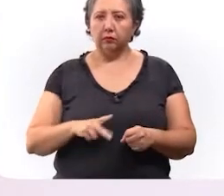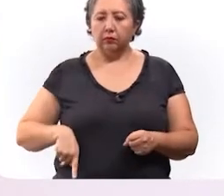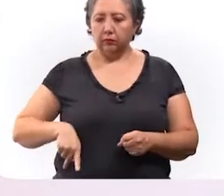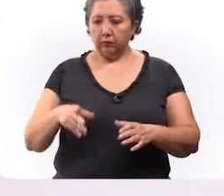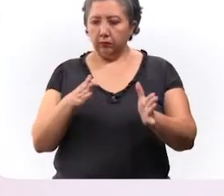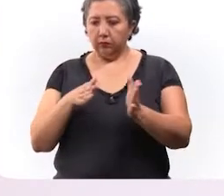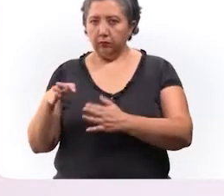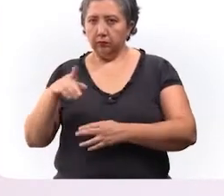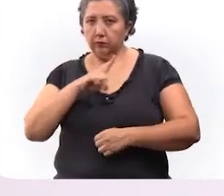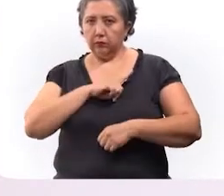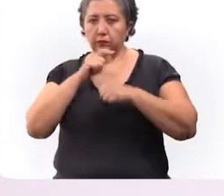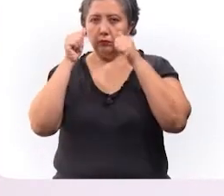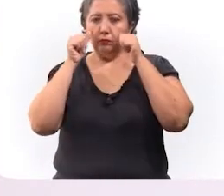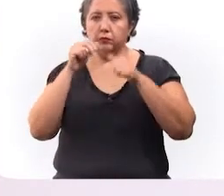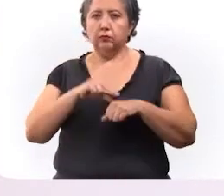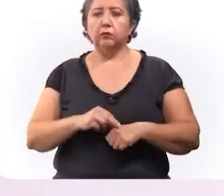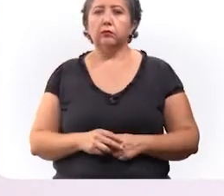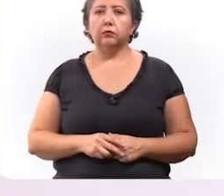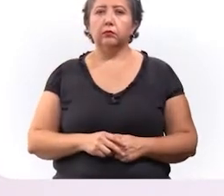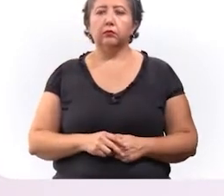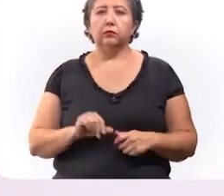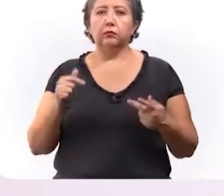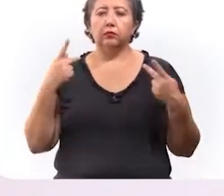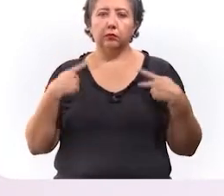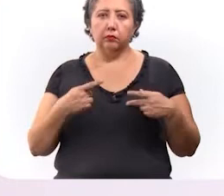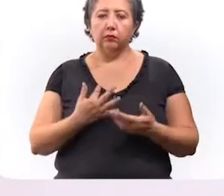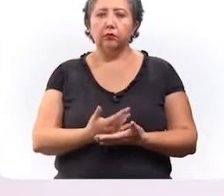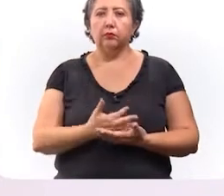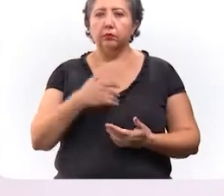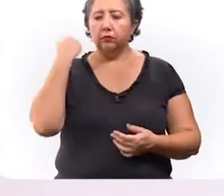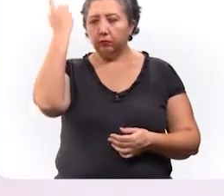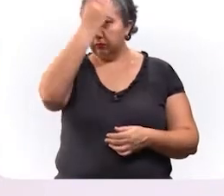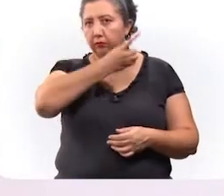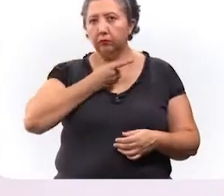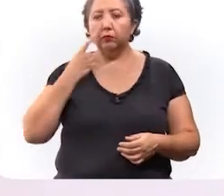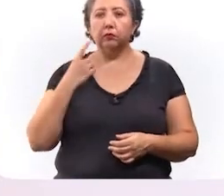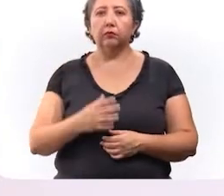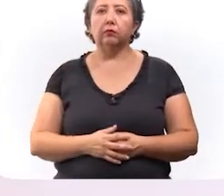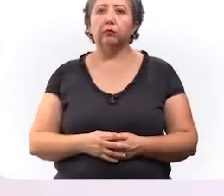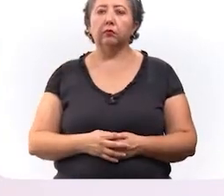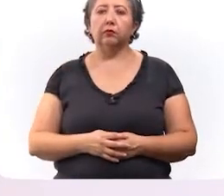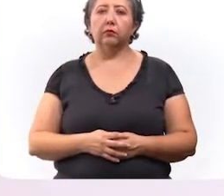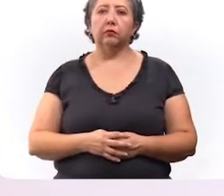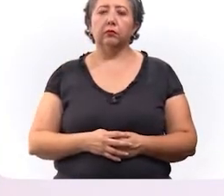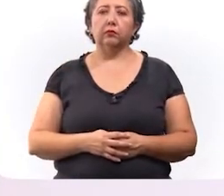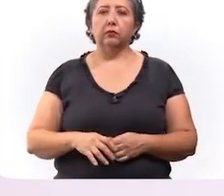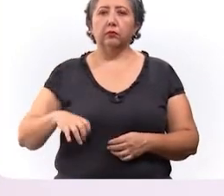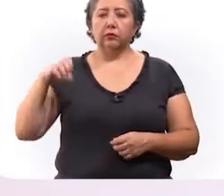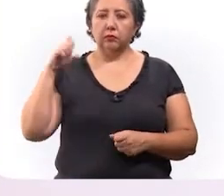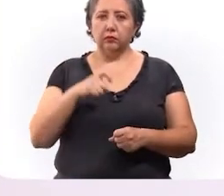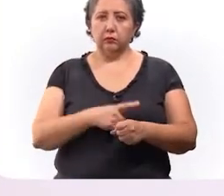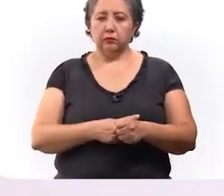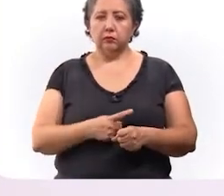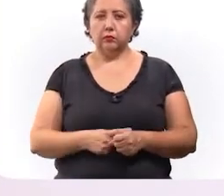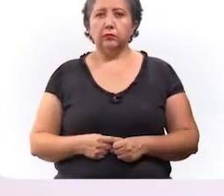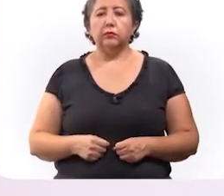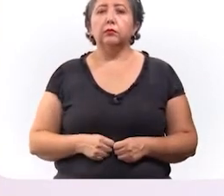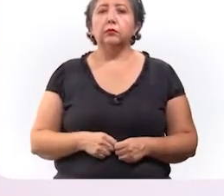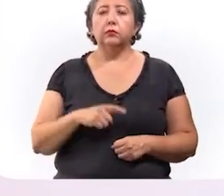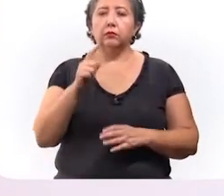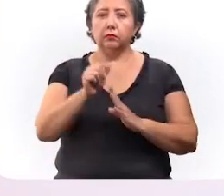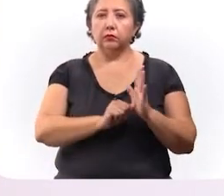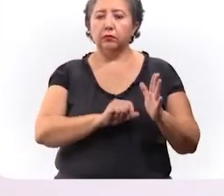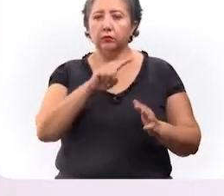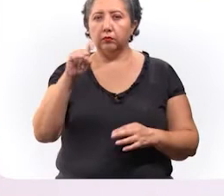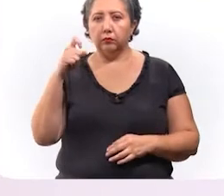en hospitales públicos y en aislamiento total. Hay otros pacientes a la espera de diagnóstico. El rango de edad de los casos